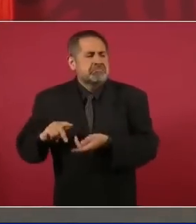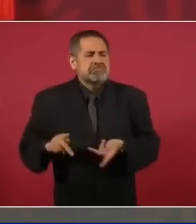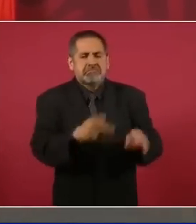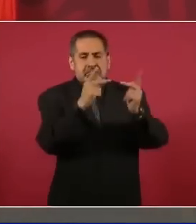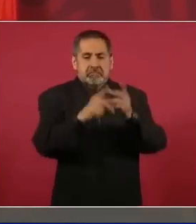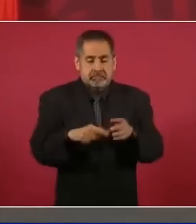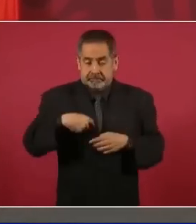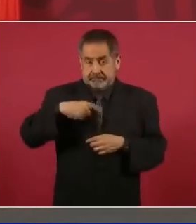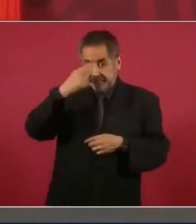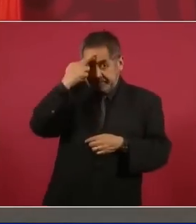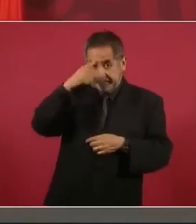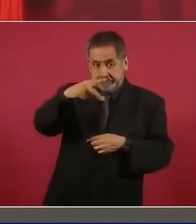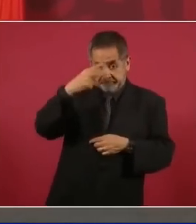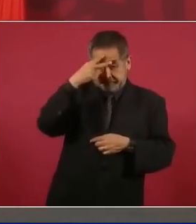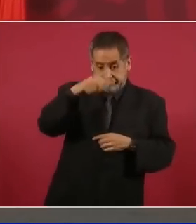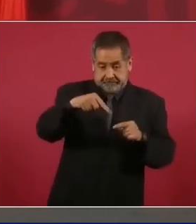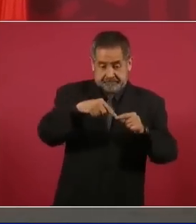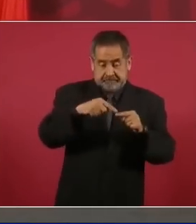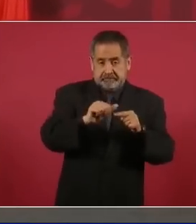de México